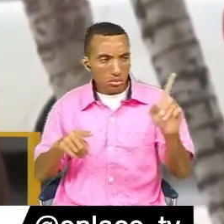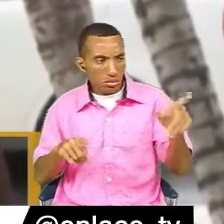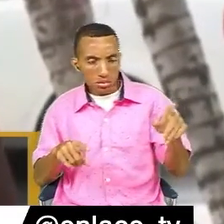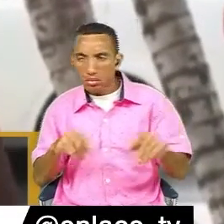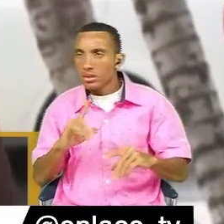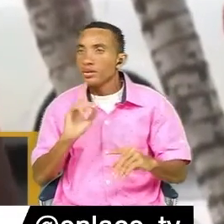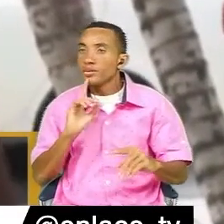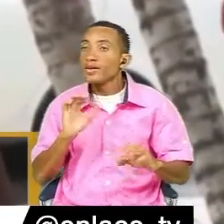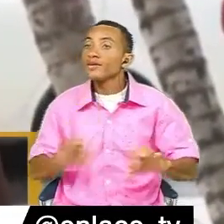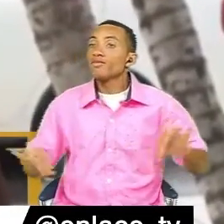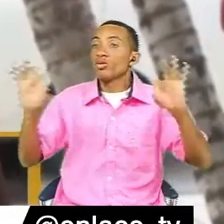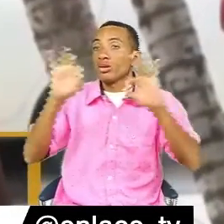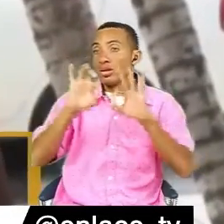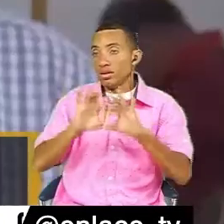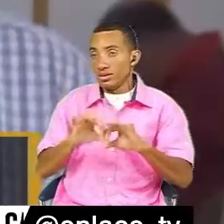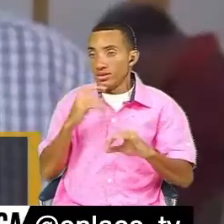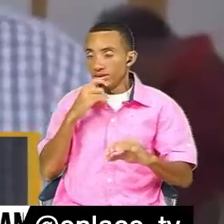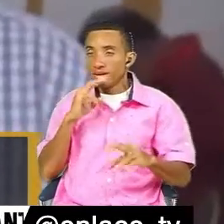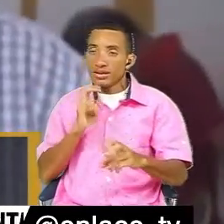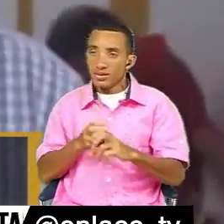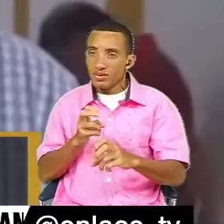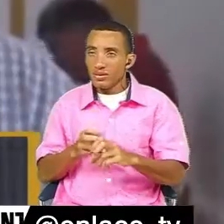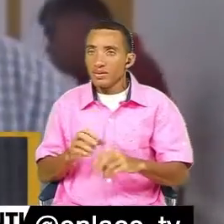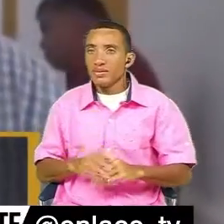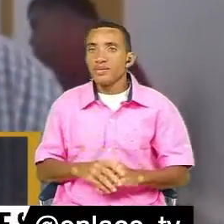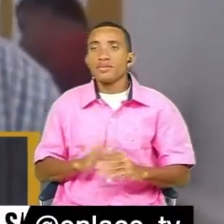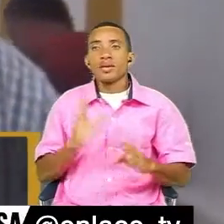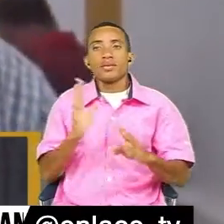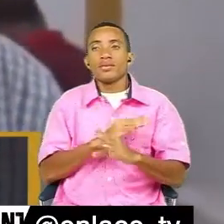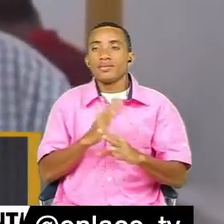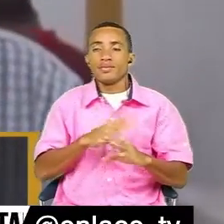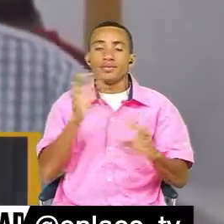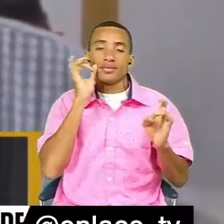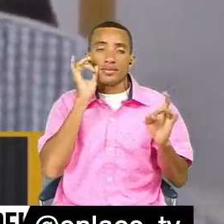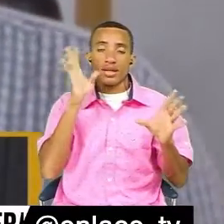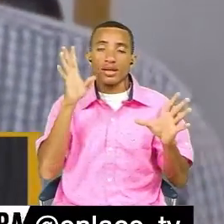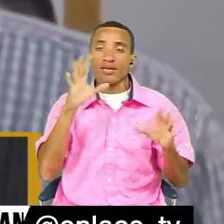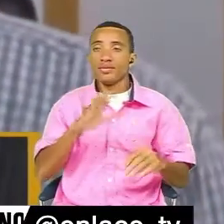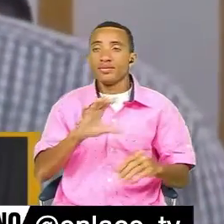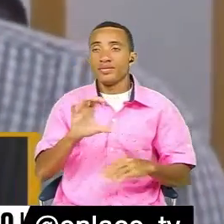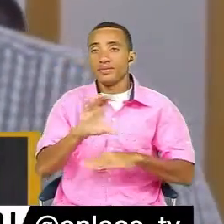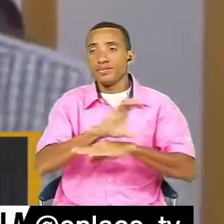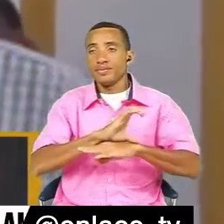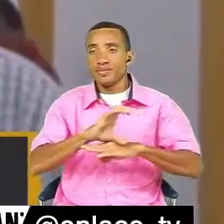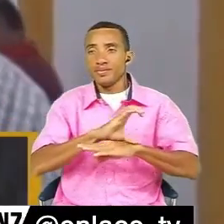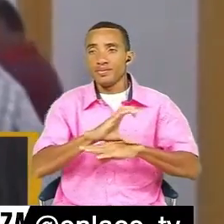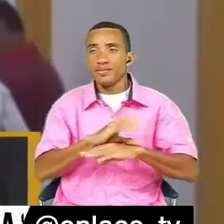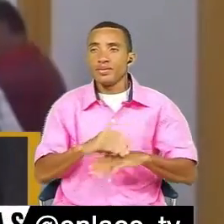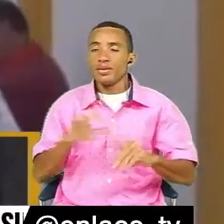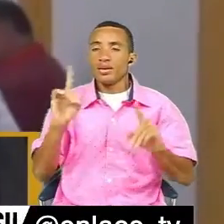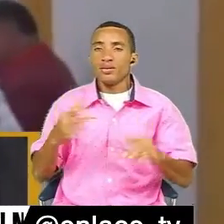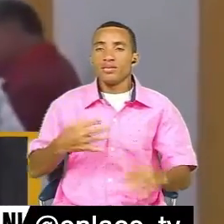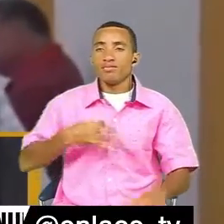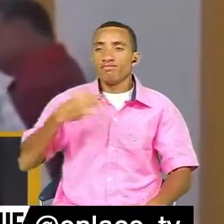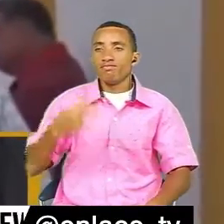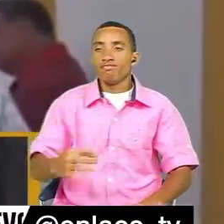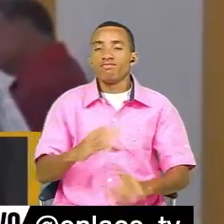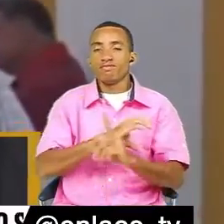vía, que eso es lo difícil de tratar de conseguir. Tenemos un problema grave en la ciudad de, digamos, de cultura